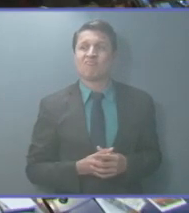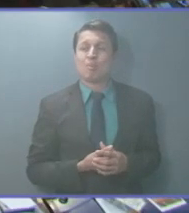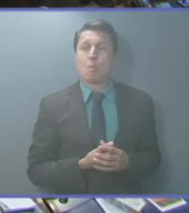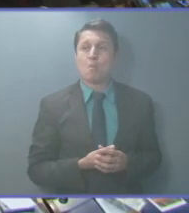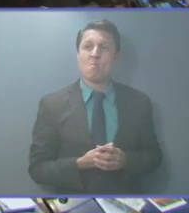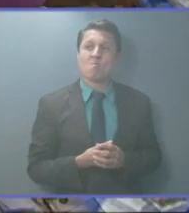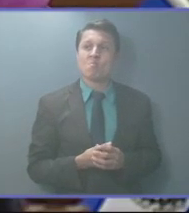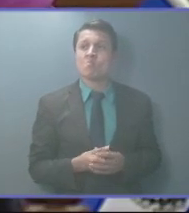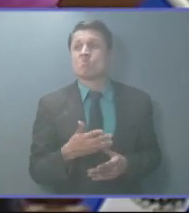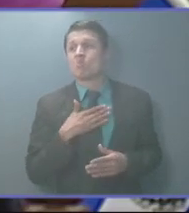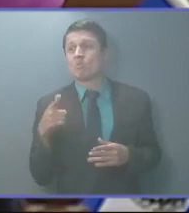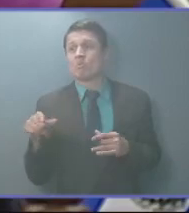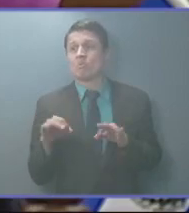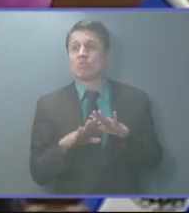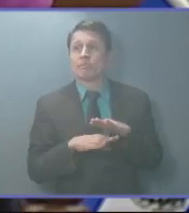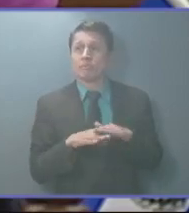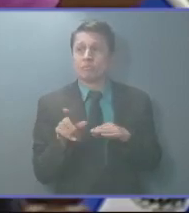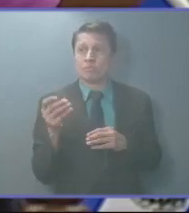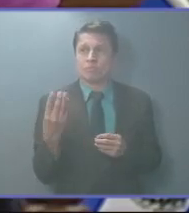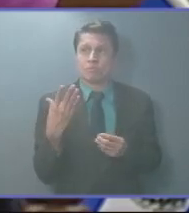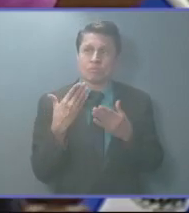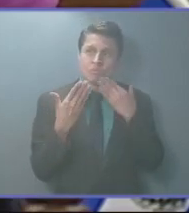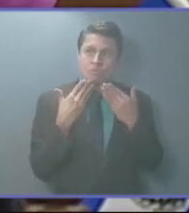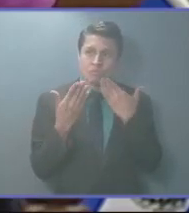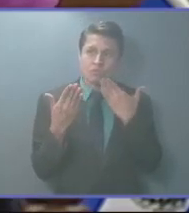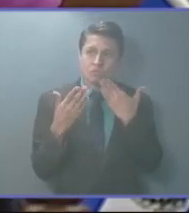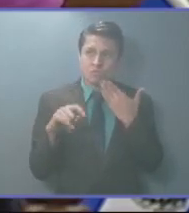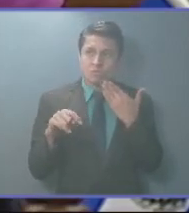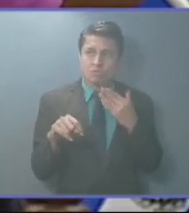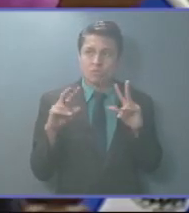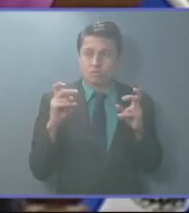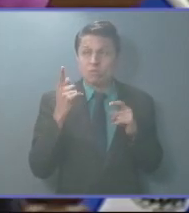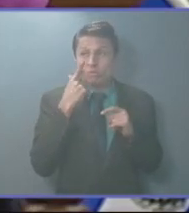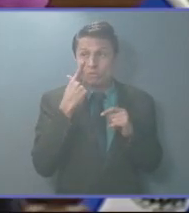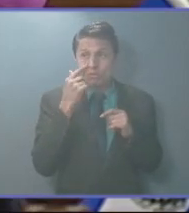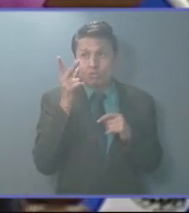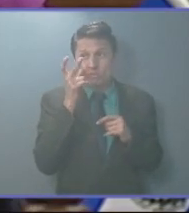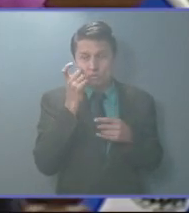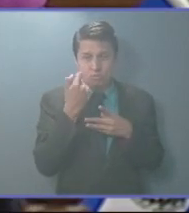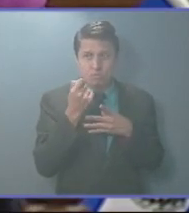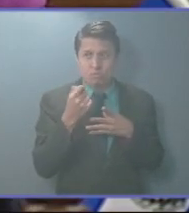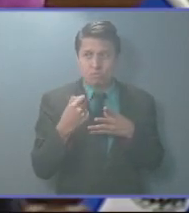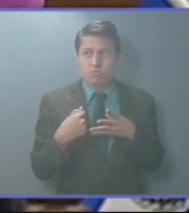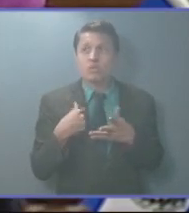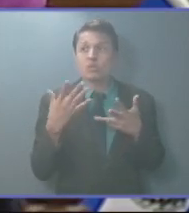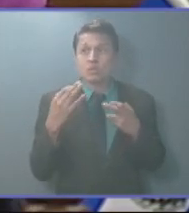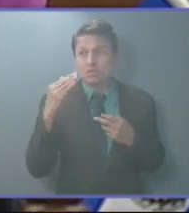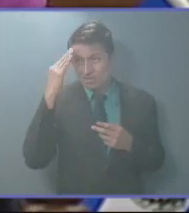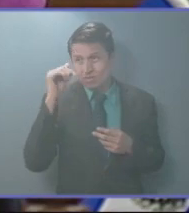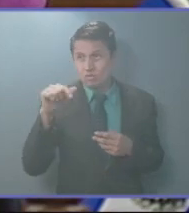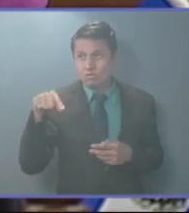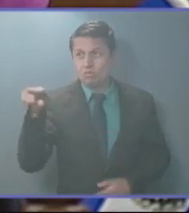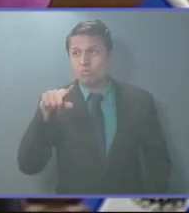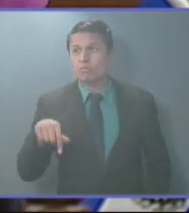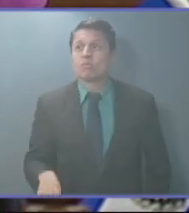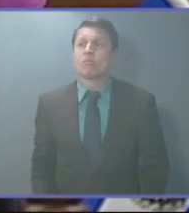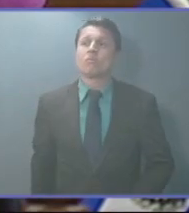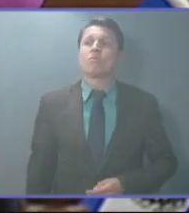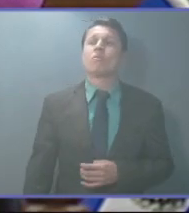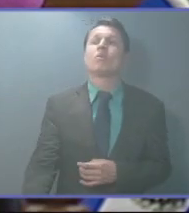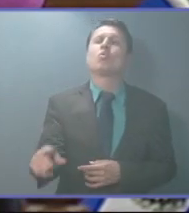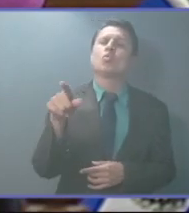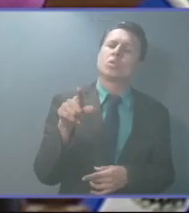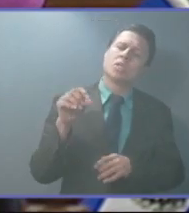teniendo en cuenta que usted ha manifestado que pasó por aquí superviso yo quisiera que usted nos